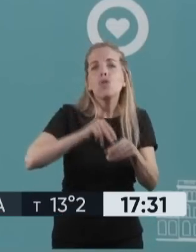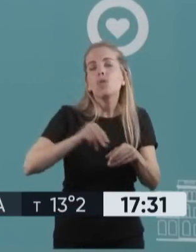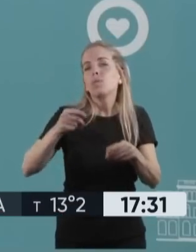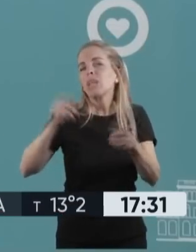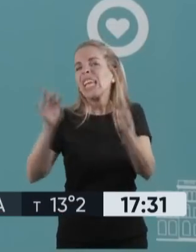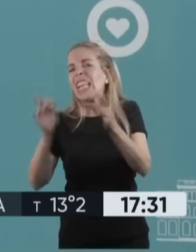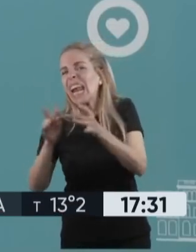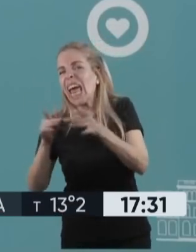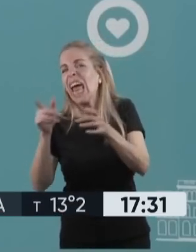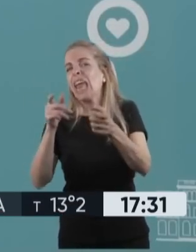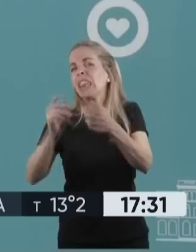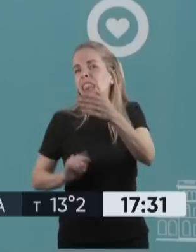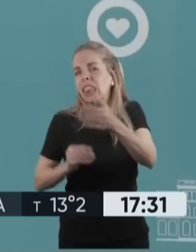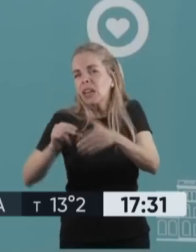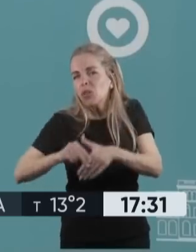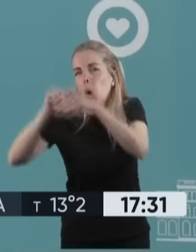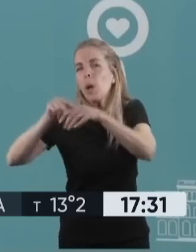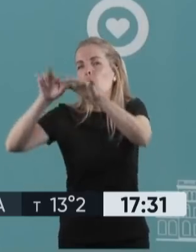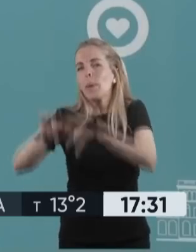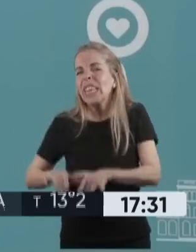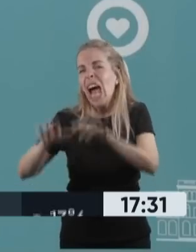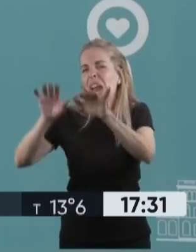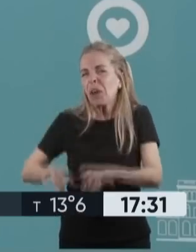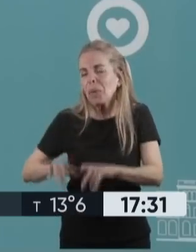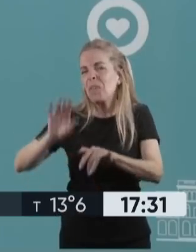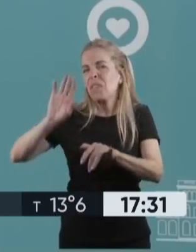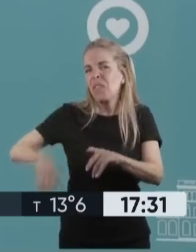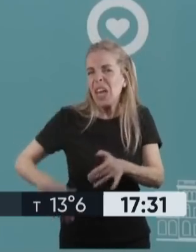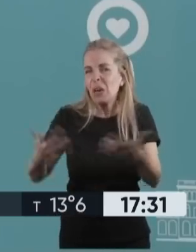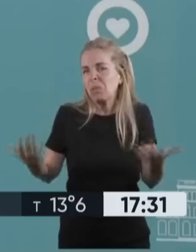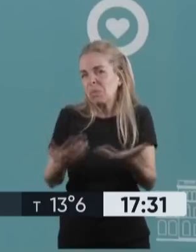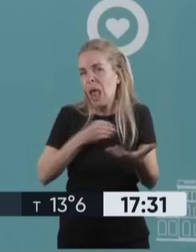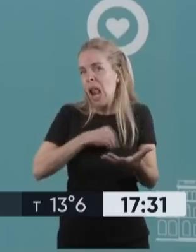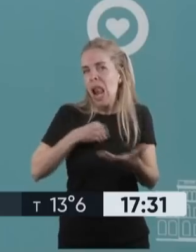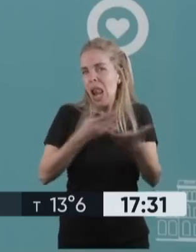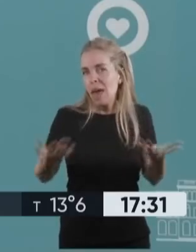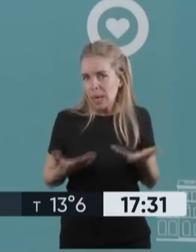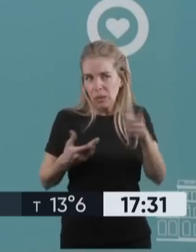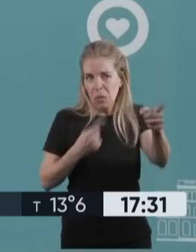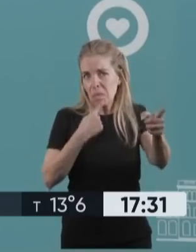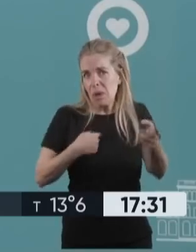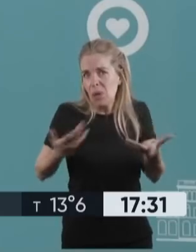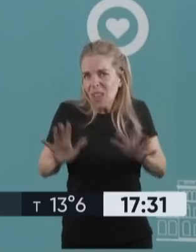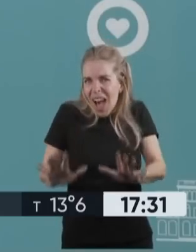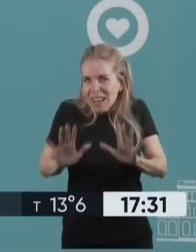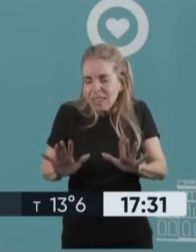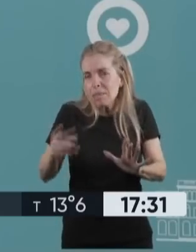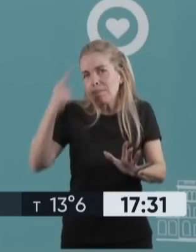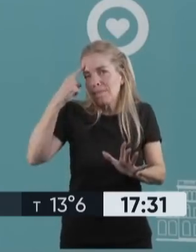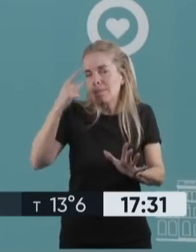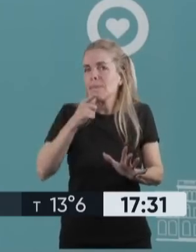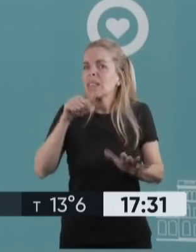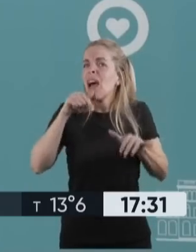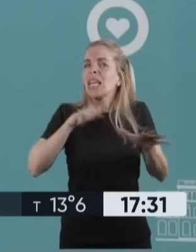lamento profundamente que alguien se haga eco sencillamente de repetirlos, porque me parece que en el estado en el que